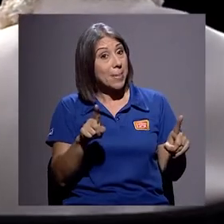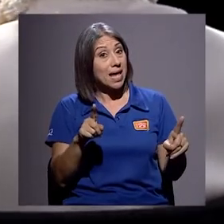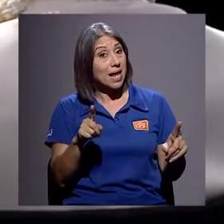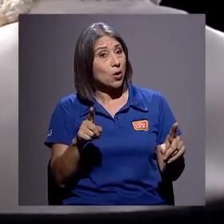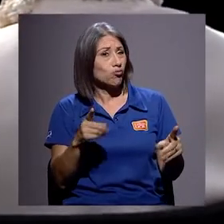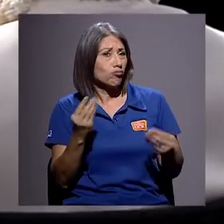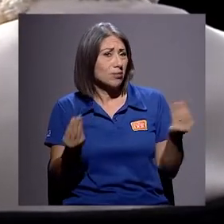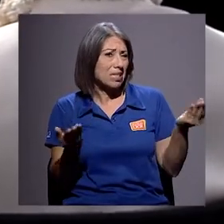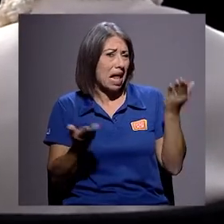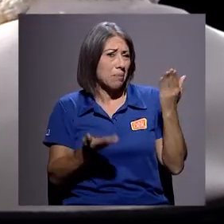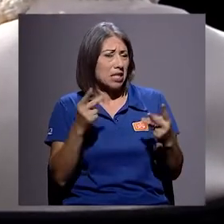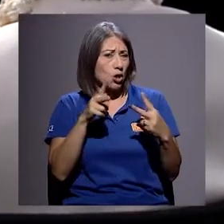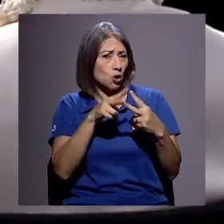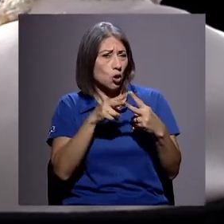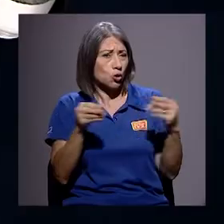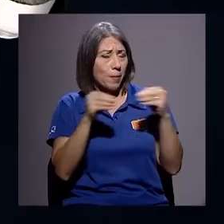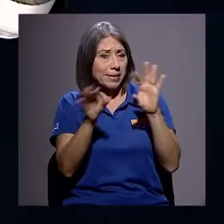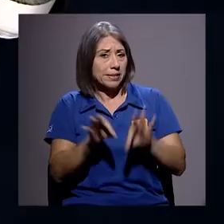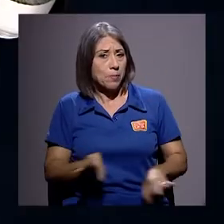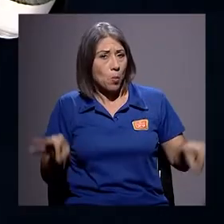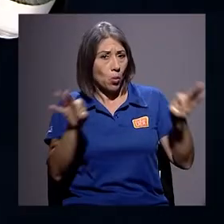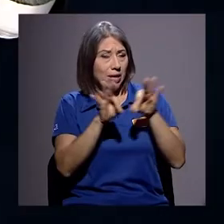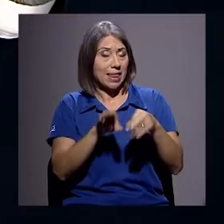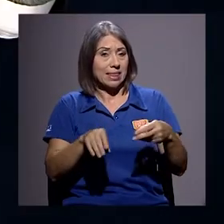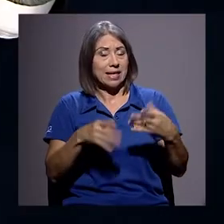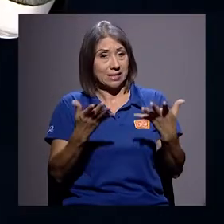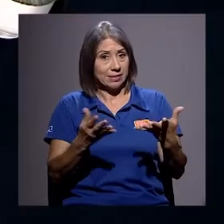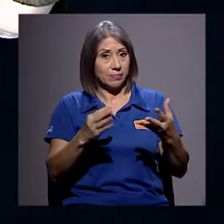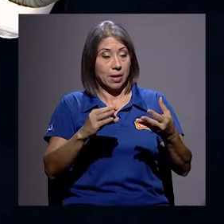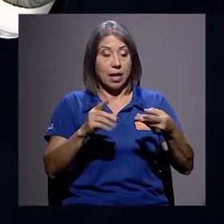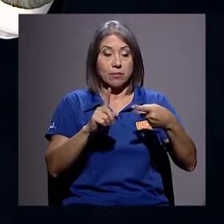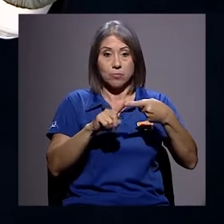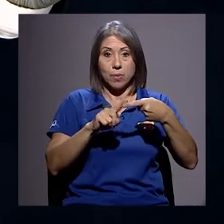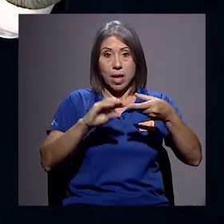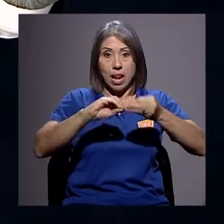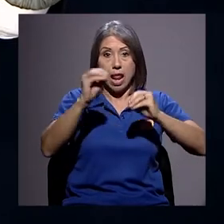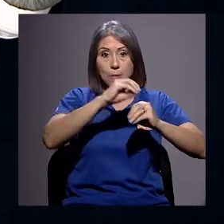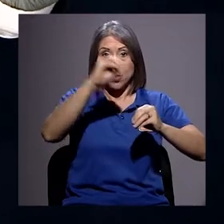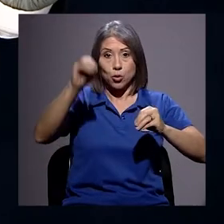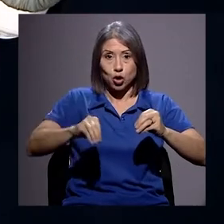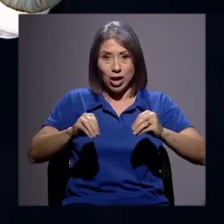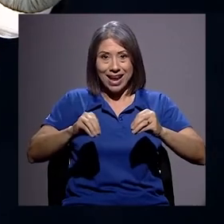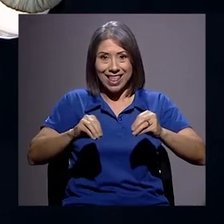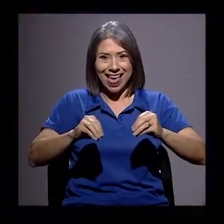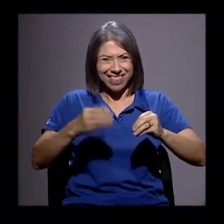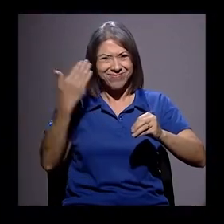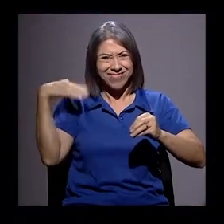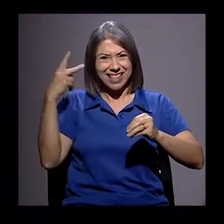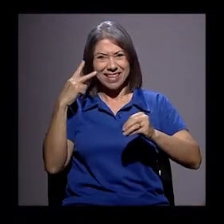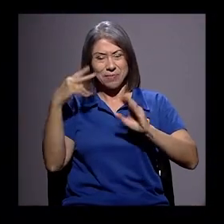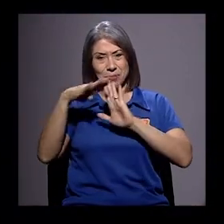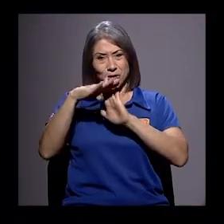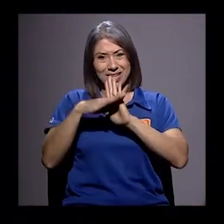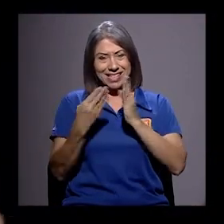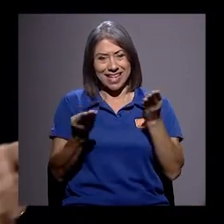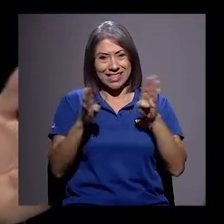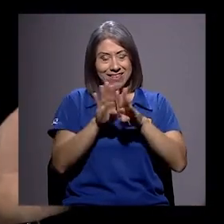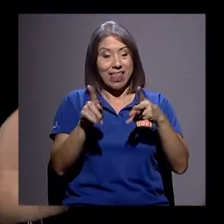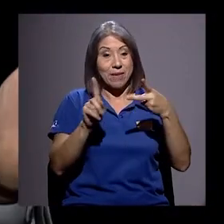tal vez los dos más importantes que nosotros tenemos que es la proporcionalidad que tiene que ver con la lista está cerrada y los otros que son de